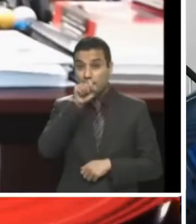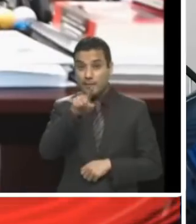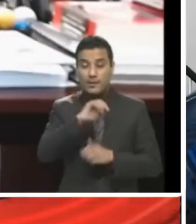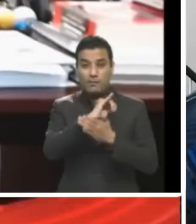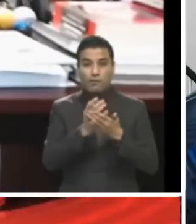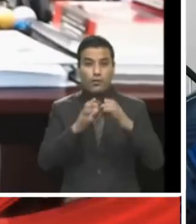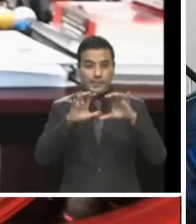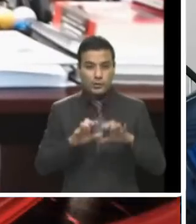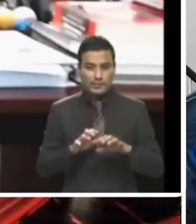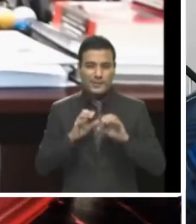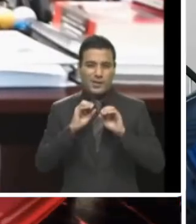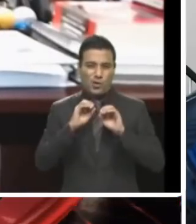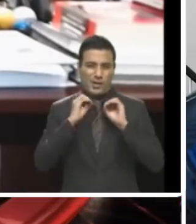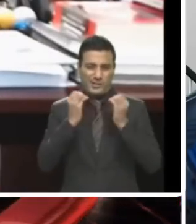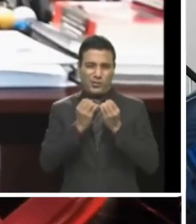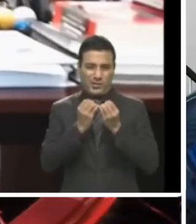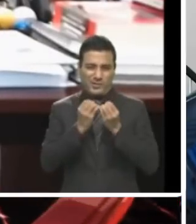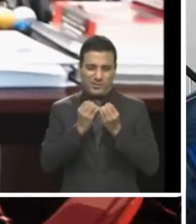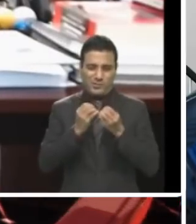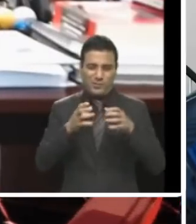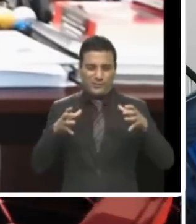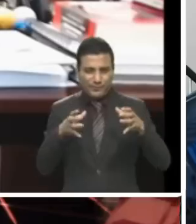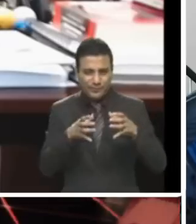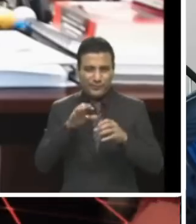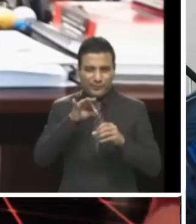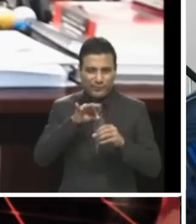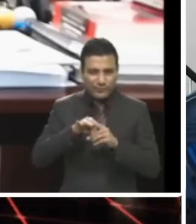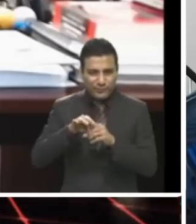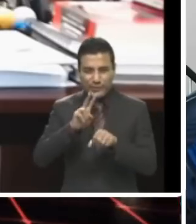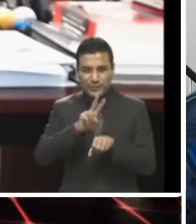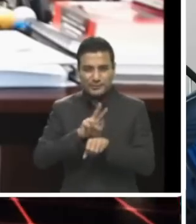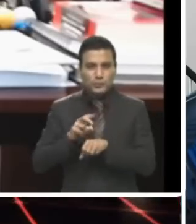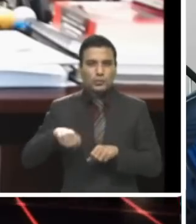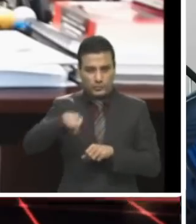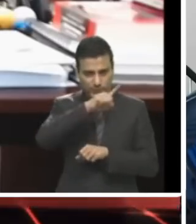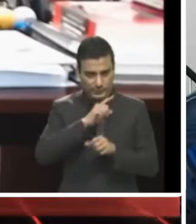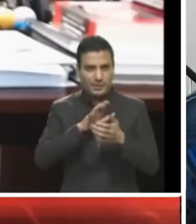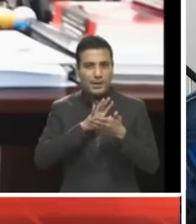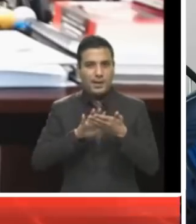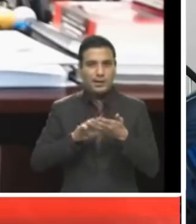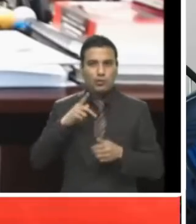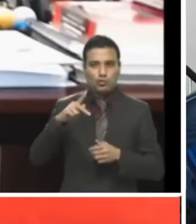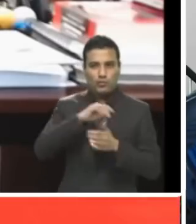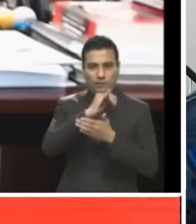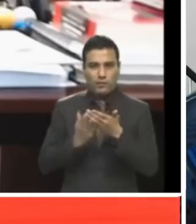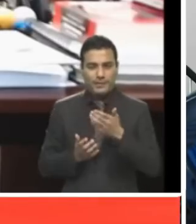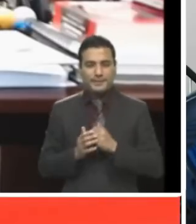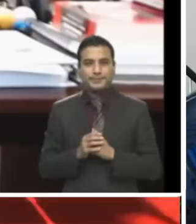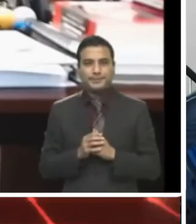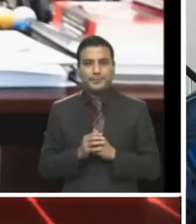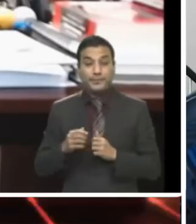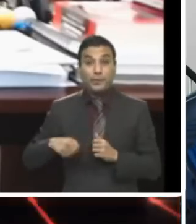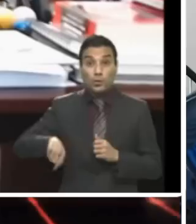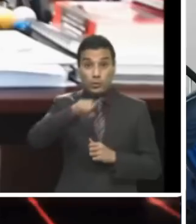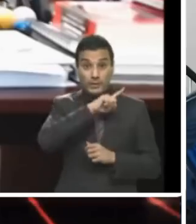organizaciones de observación electoral los invito pues que como auténticos demócratas